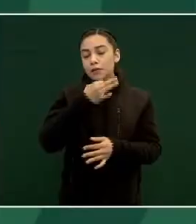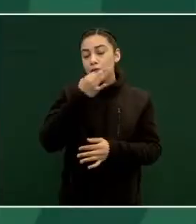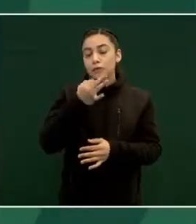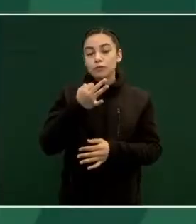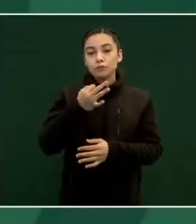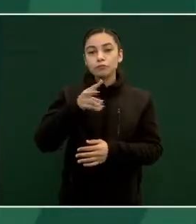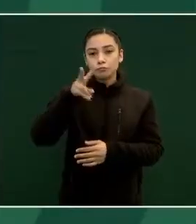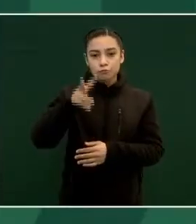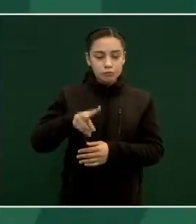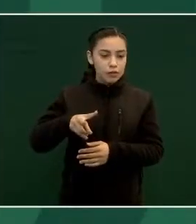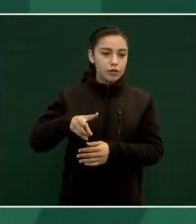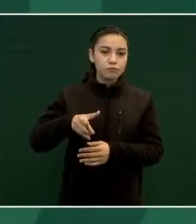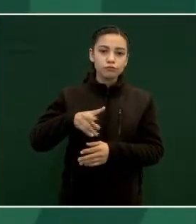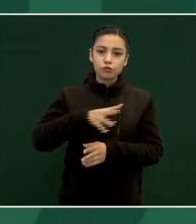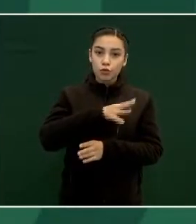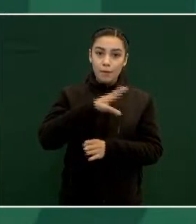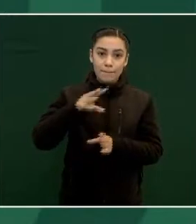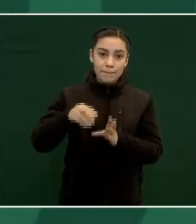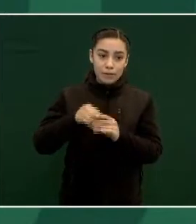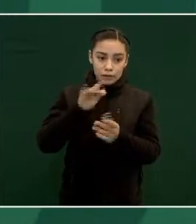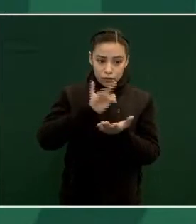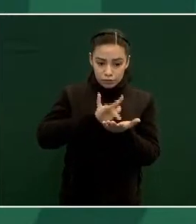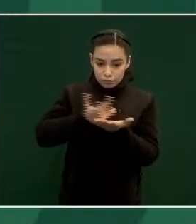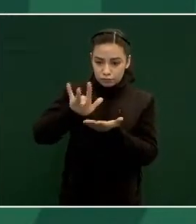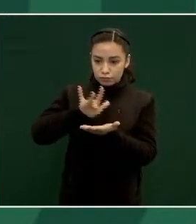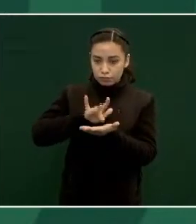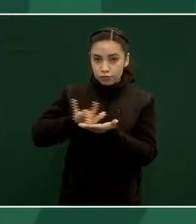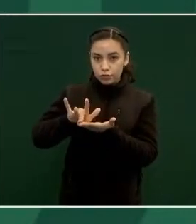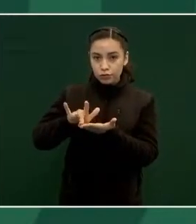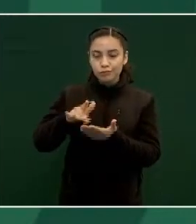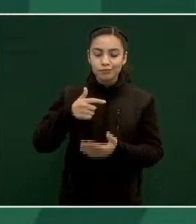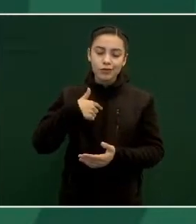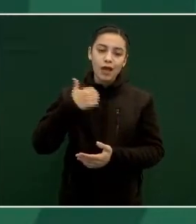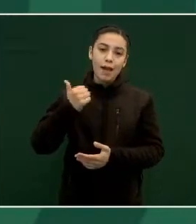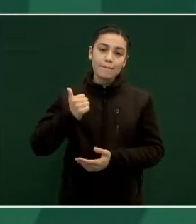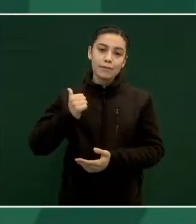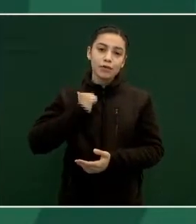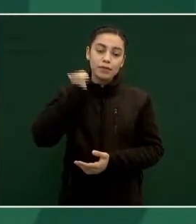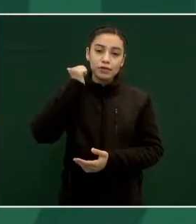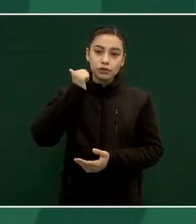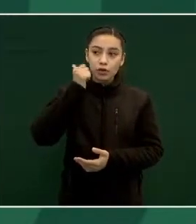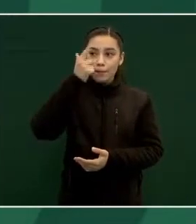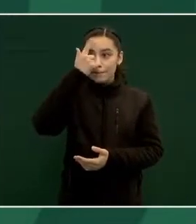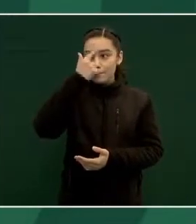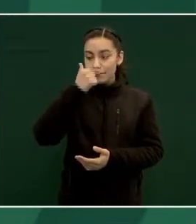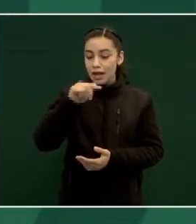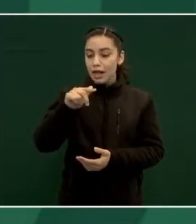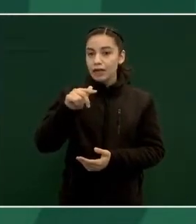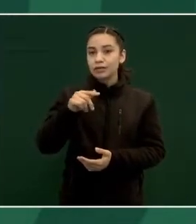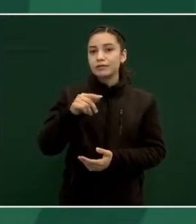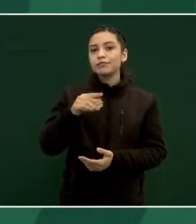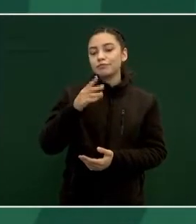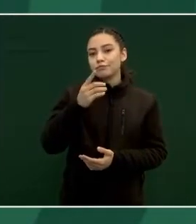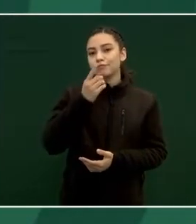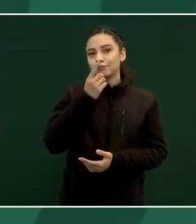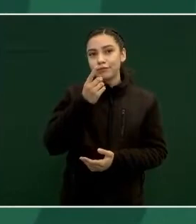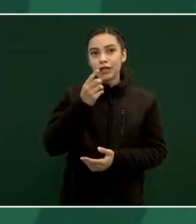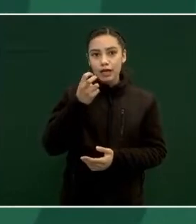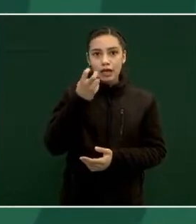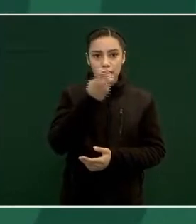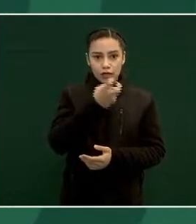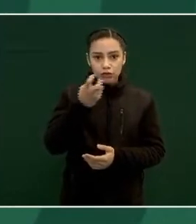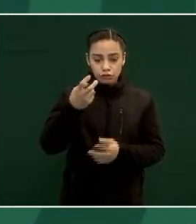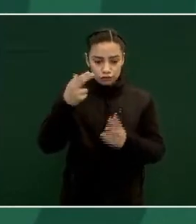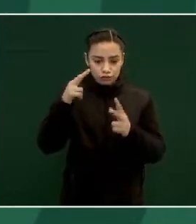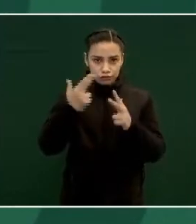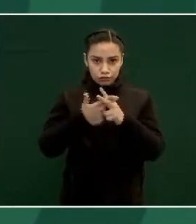apoyo. Aquí también aprovecho para decir que además de todos estos homicidios que ya